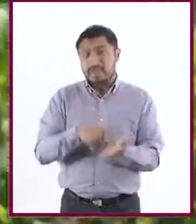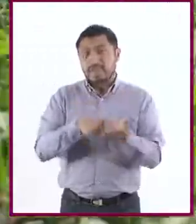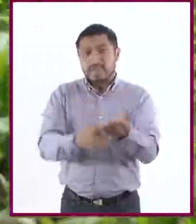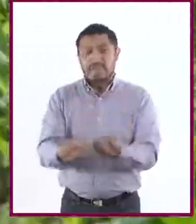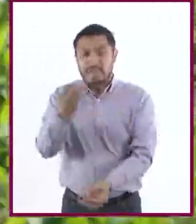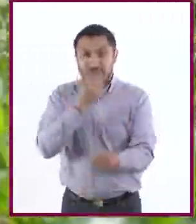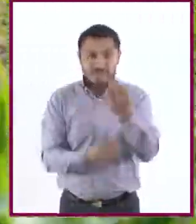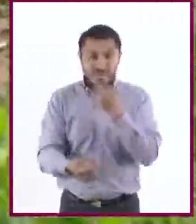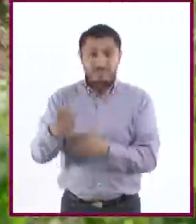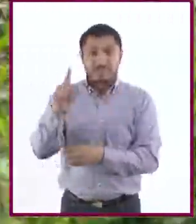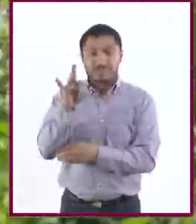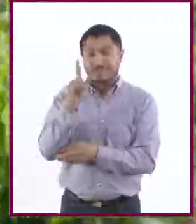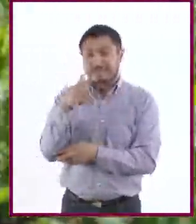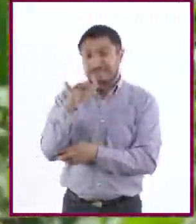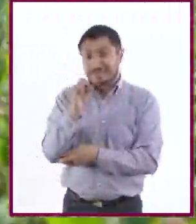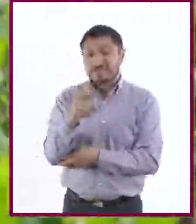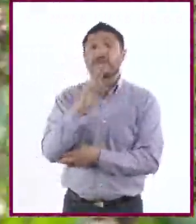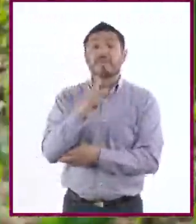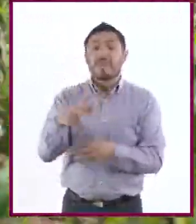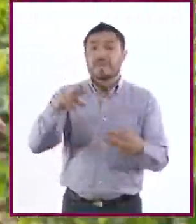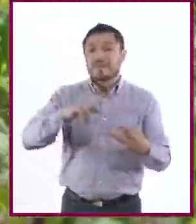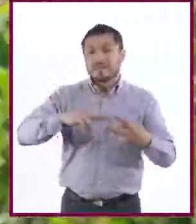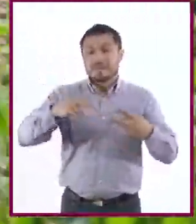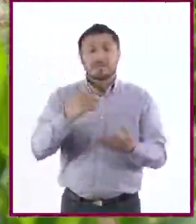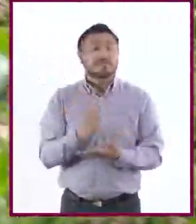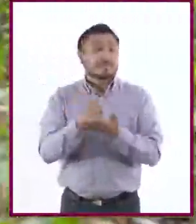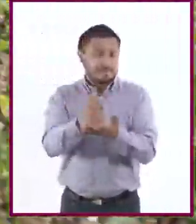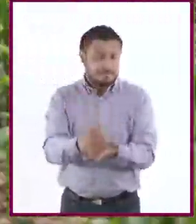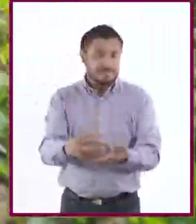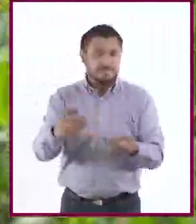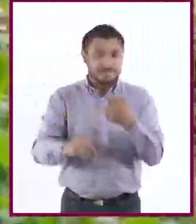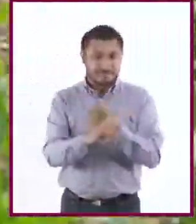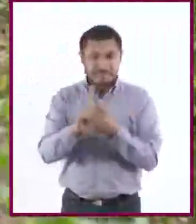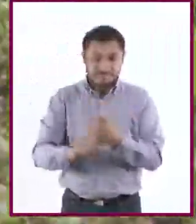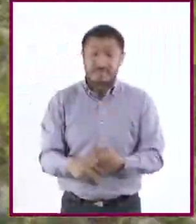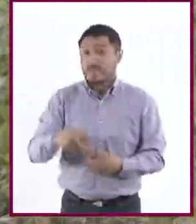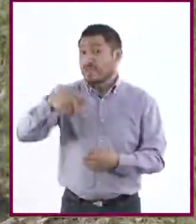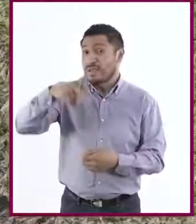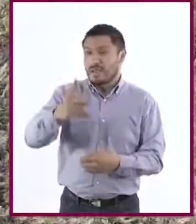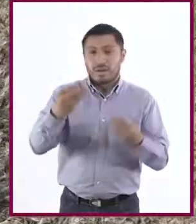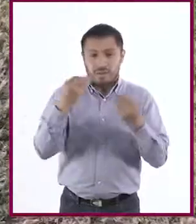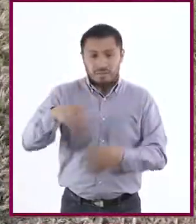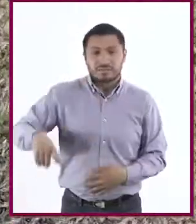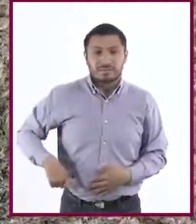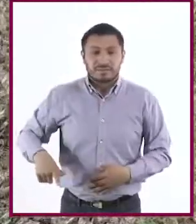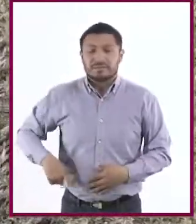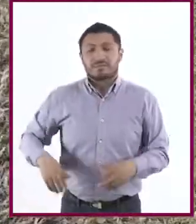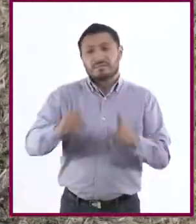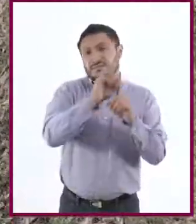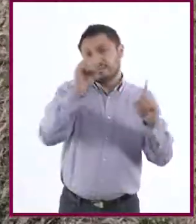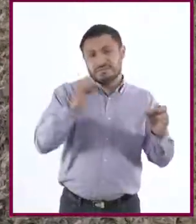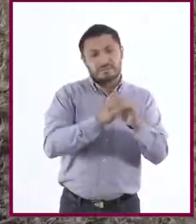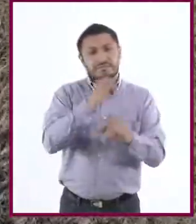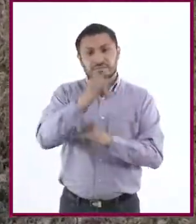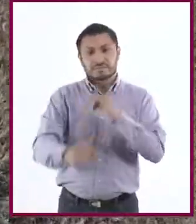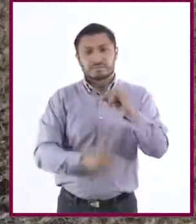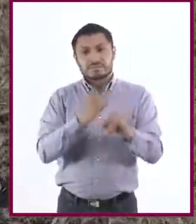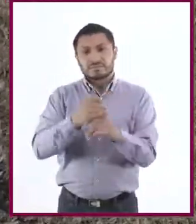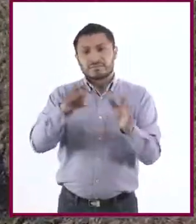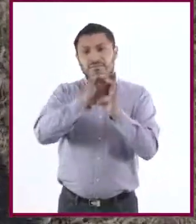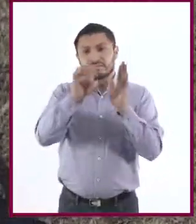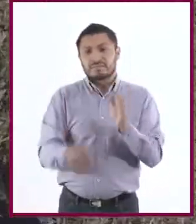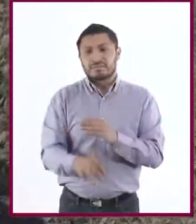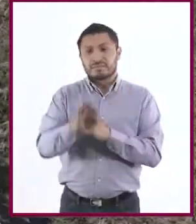alimentos transgénicos son la mejor respuesta a este problema. Sin embargo, muchos gobiernos y organismos internacionales como